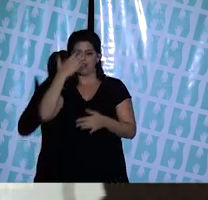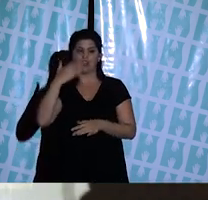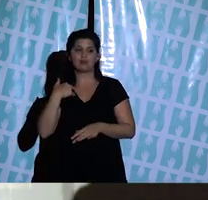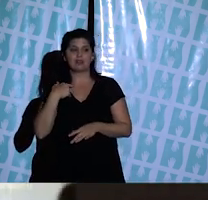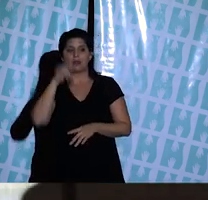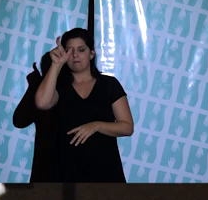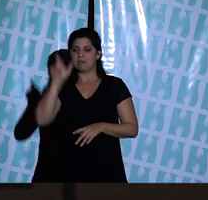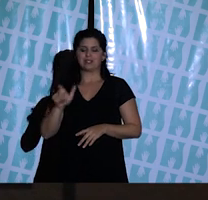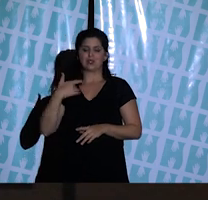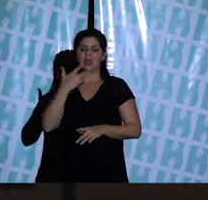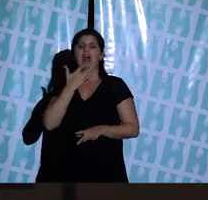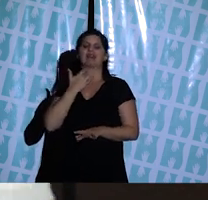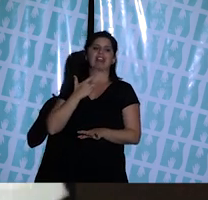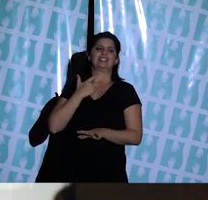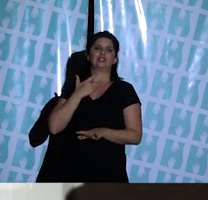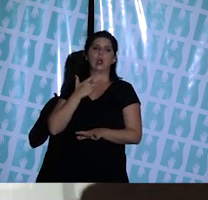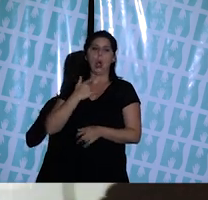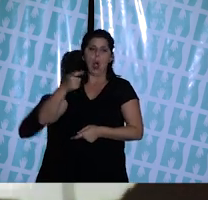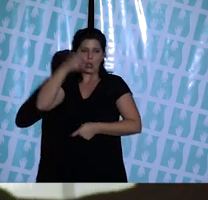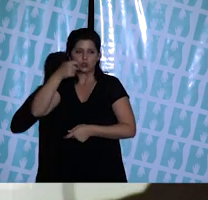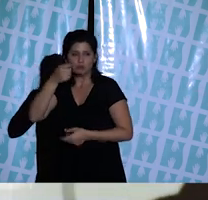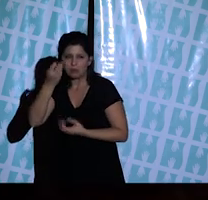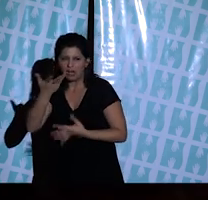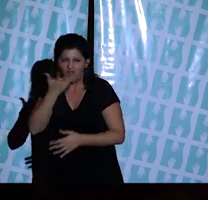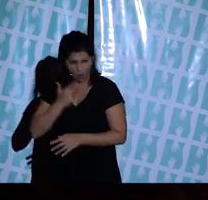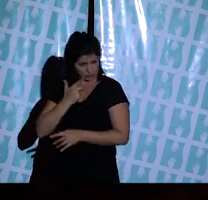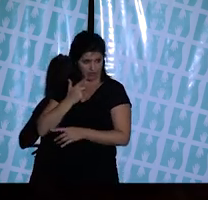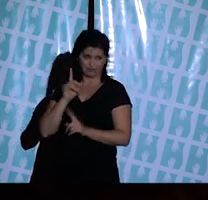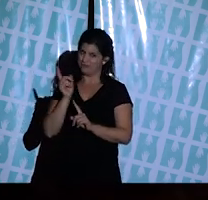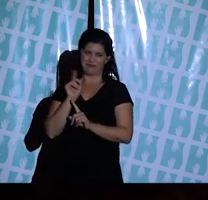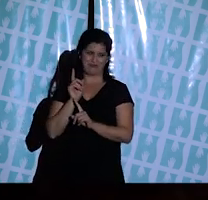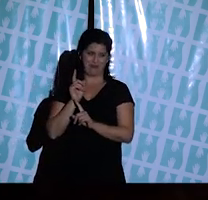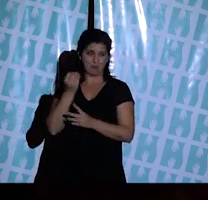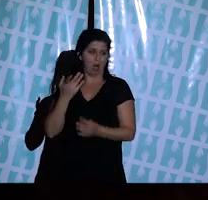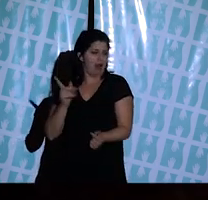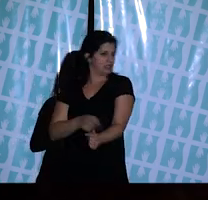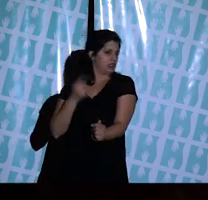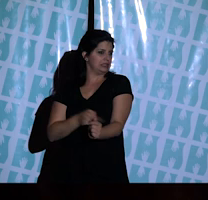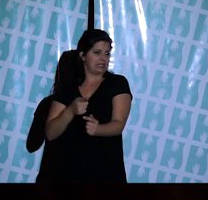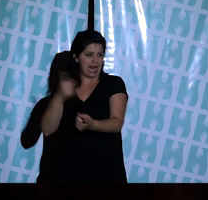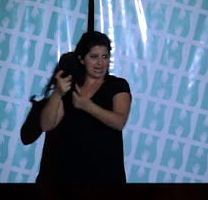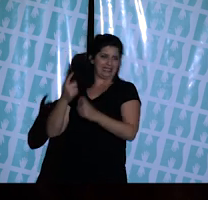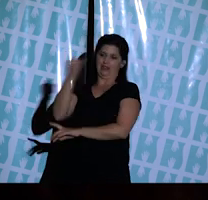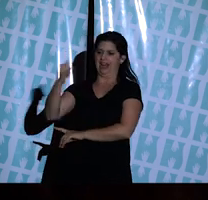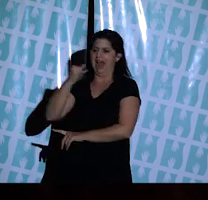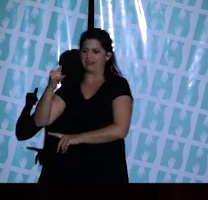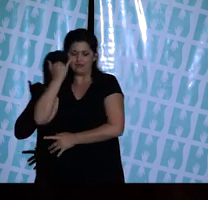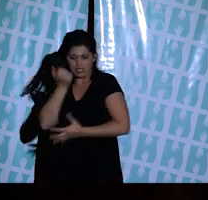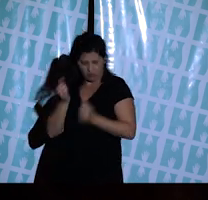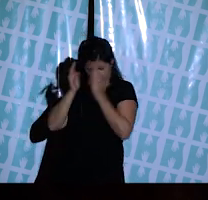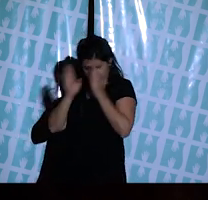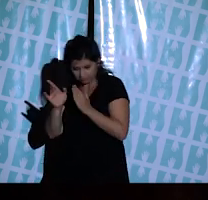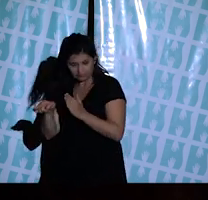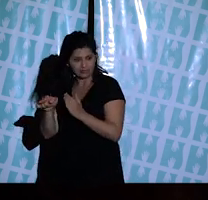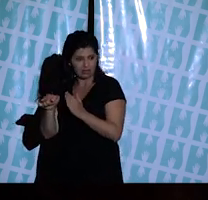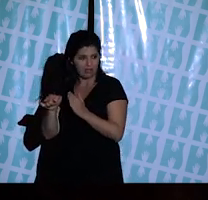adicto consume porque le gusta, consume por esto al final. ¿Ok? Y de hecho, las recaídas,